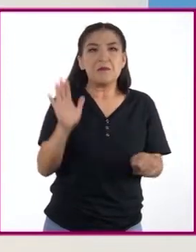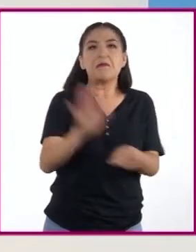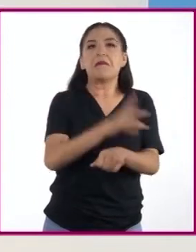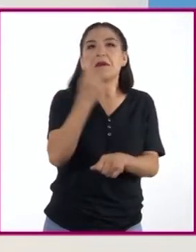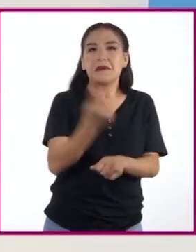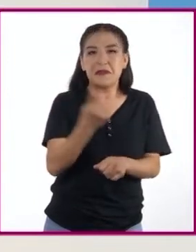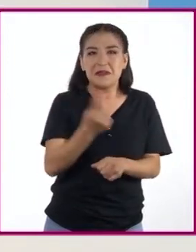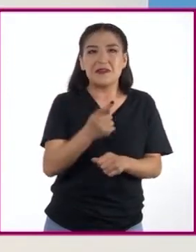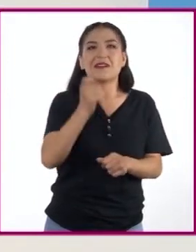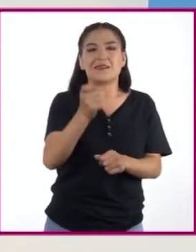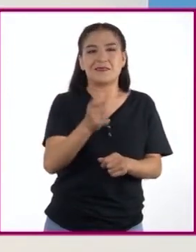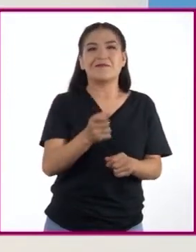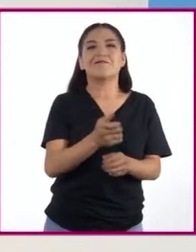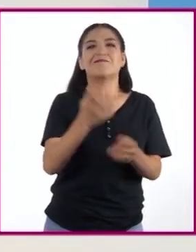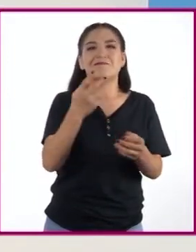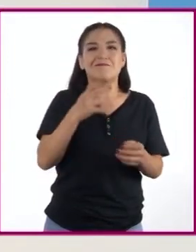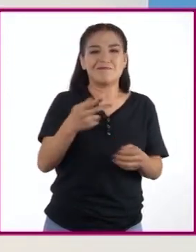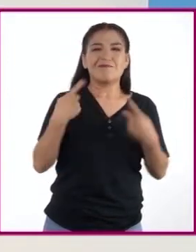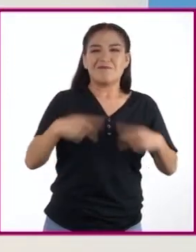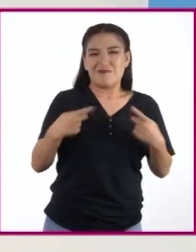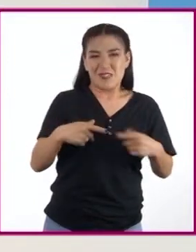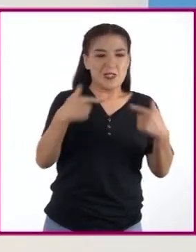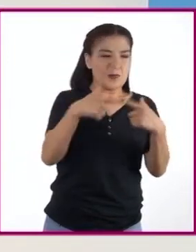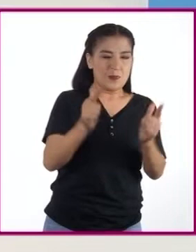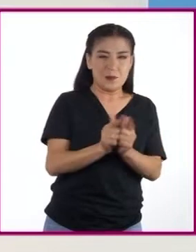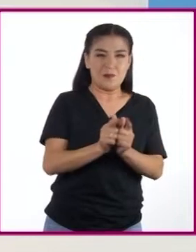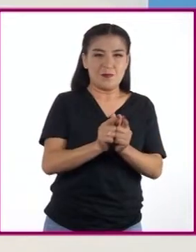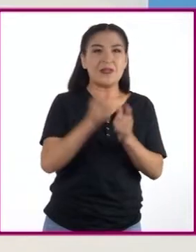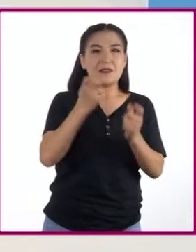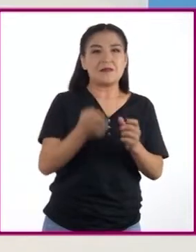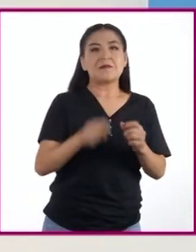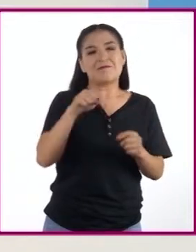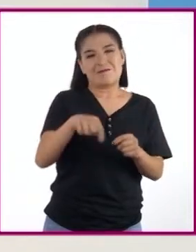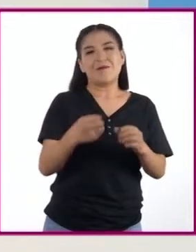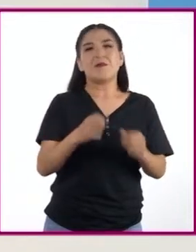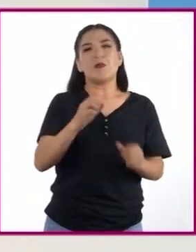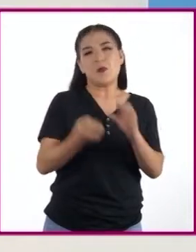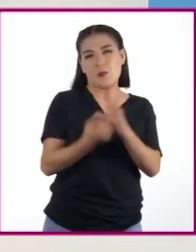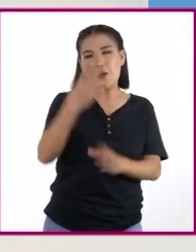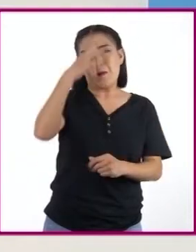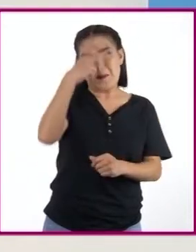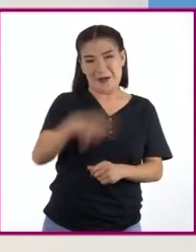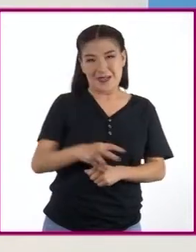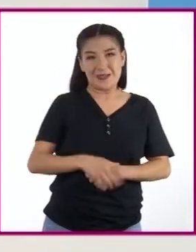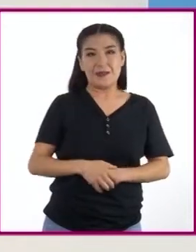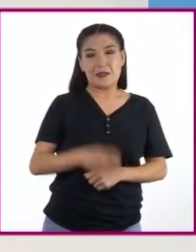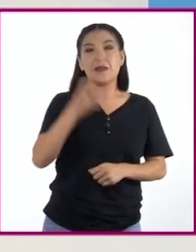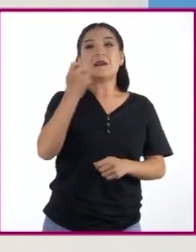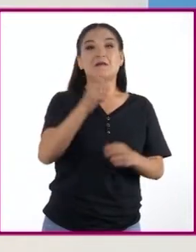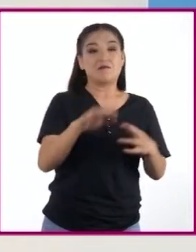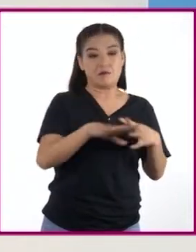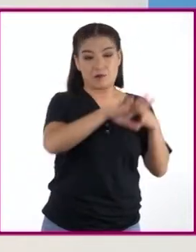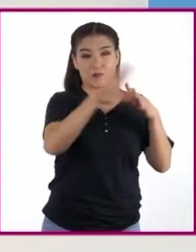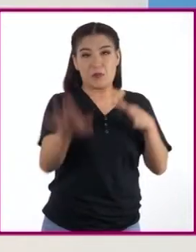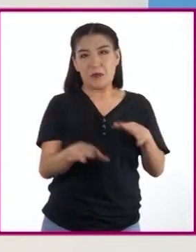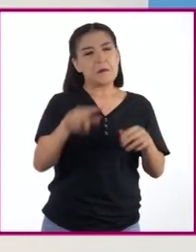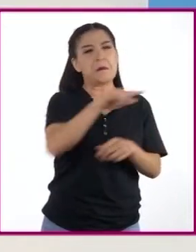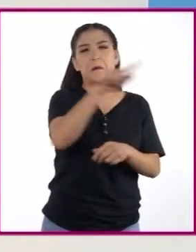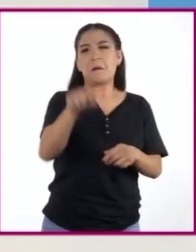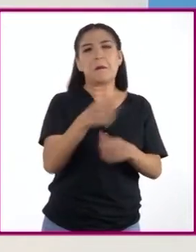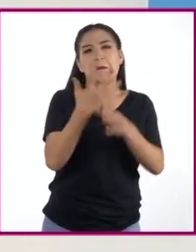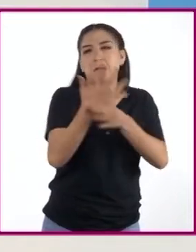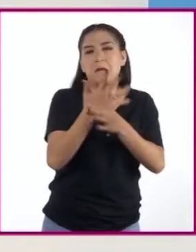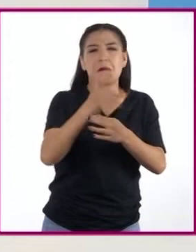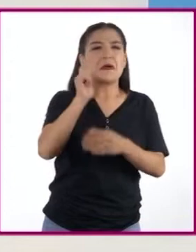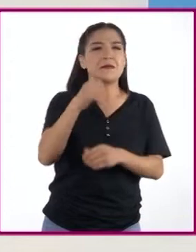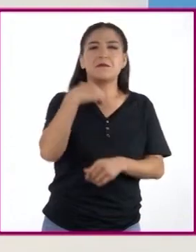se fueron dando cita estos grupos de personas en Nueva España, quienes migraron de manera voluntaria en